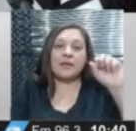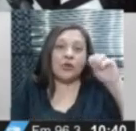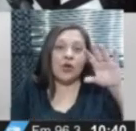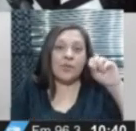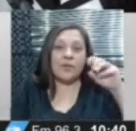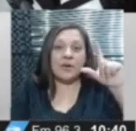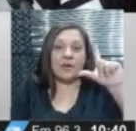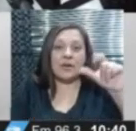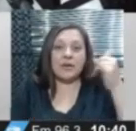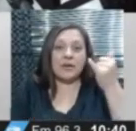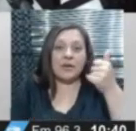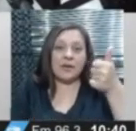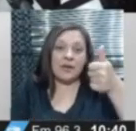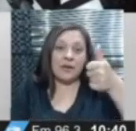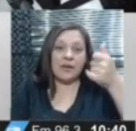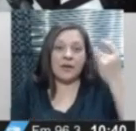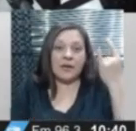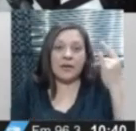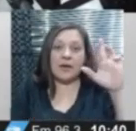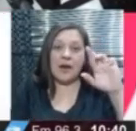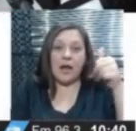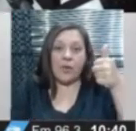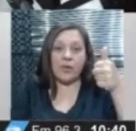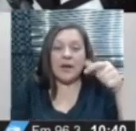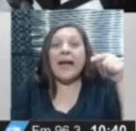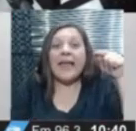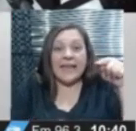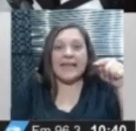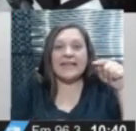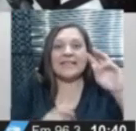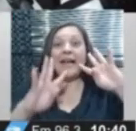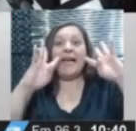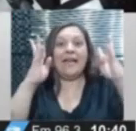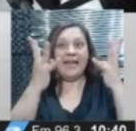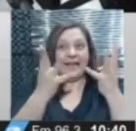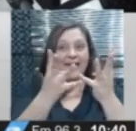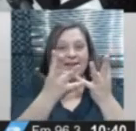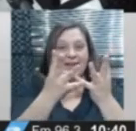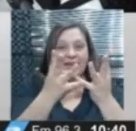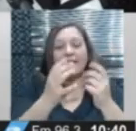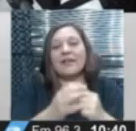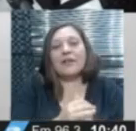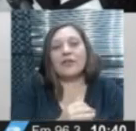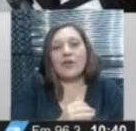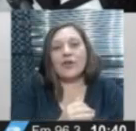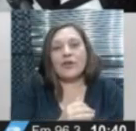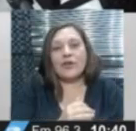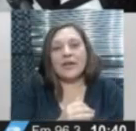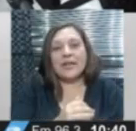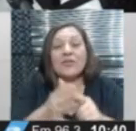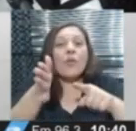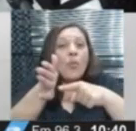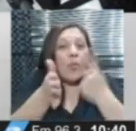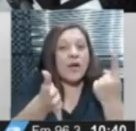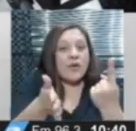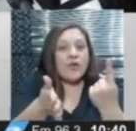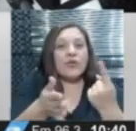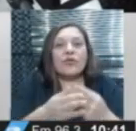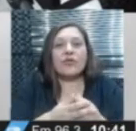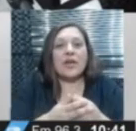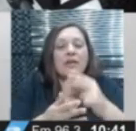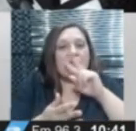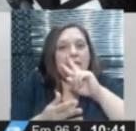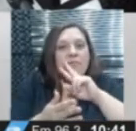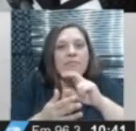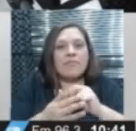una presencia muy importante en el congreso de mujeres que se hizo eh hace dos fin de semanas atrás no